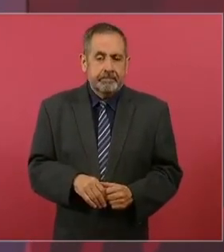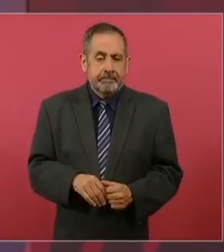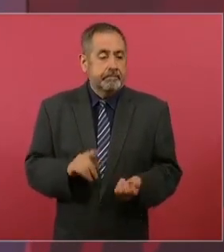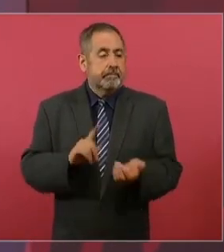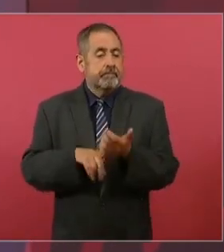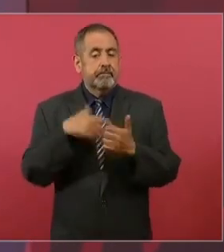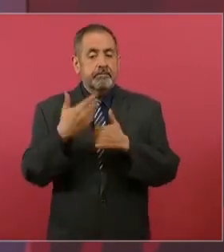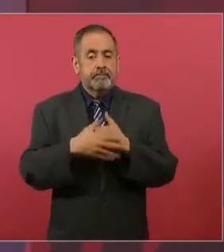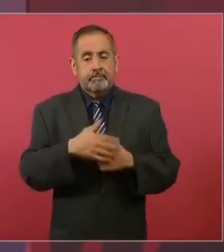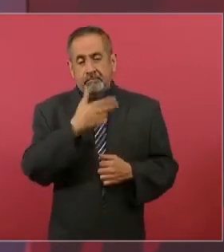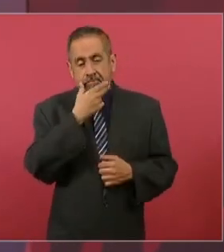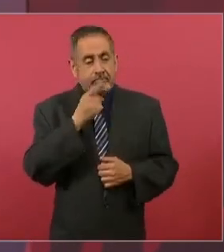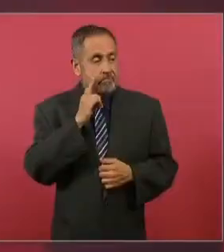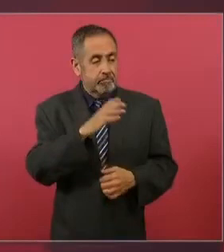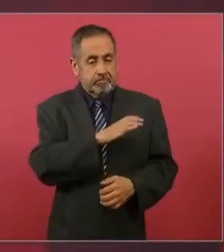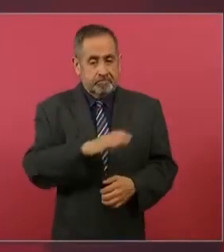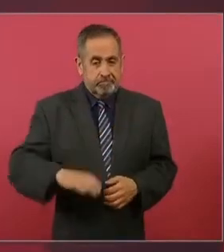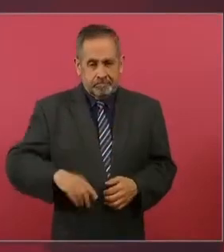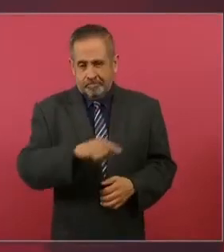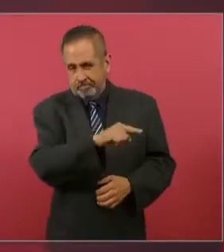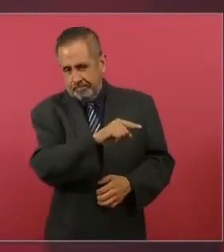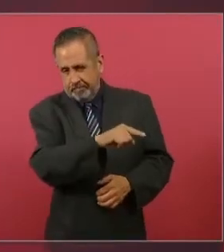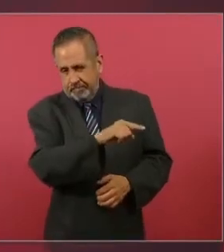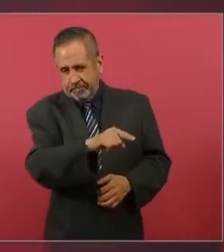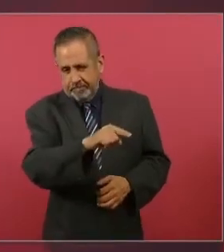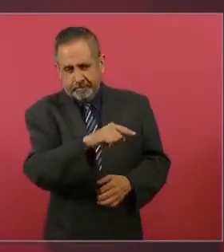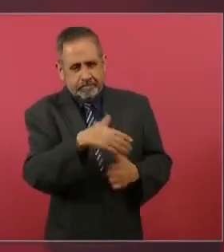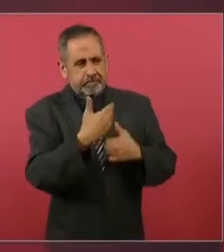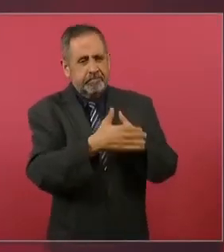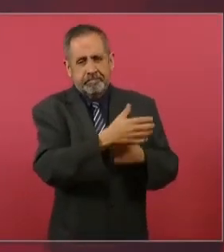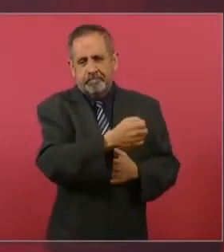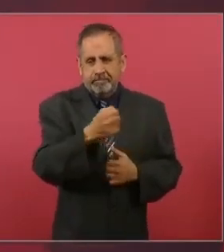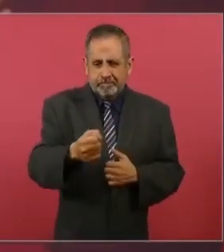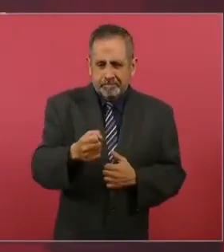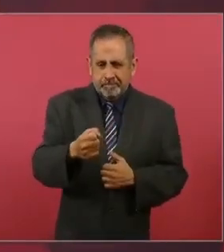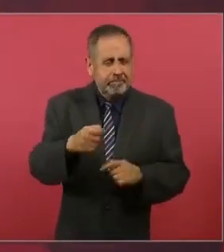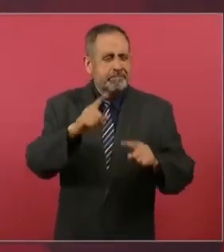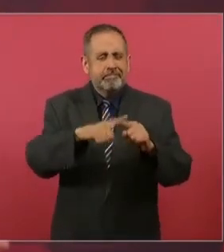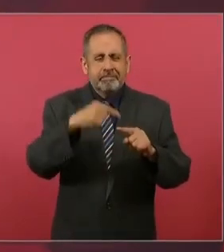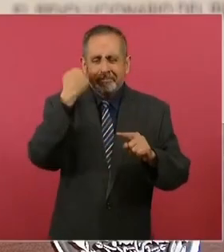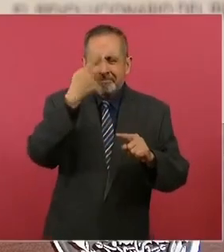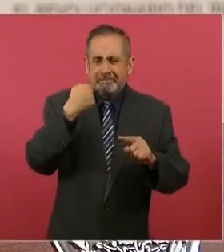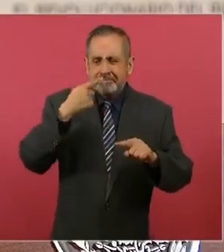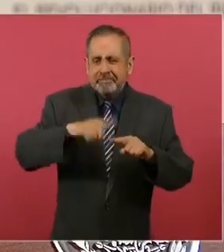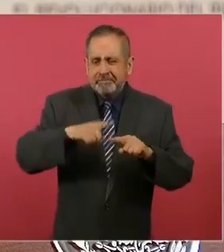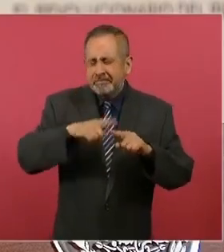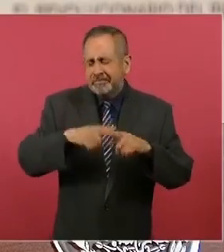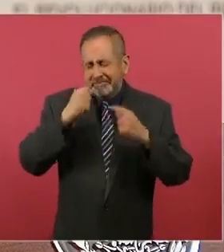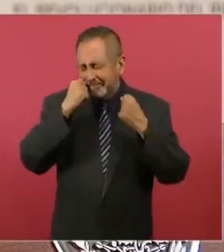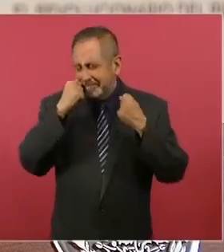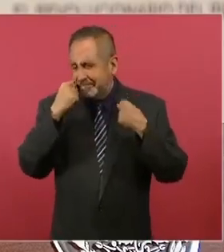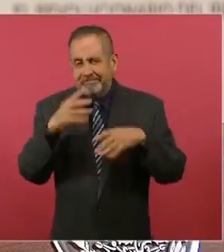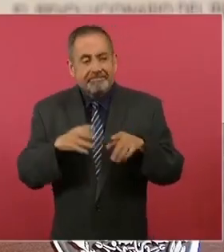candidato, la candidata, ¿no?, del bloque conservador, que independientemente de quién sea,